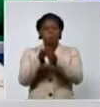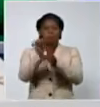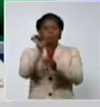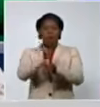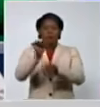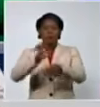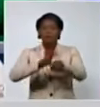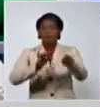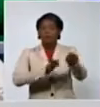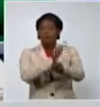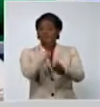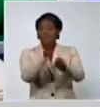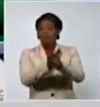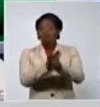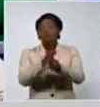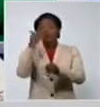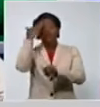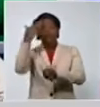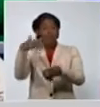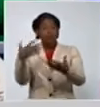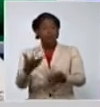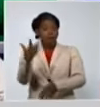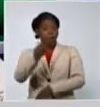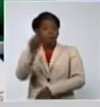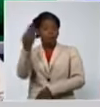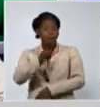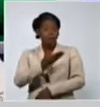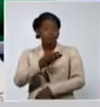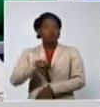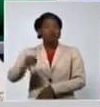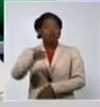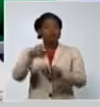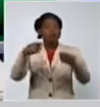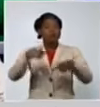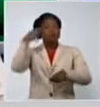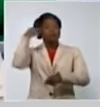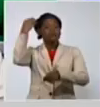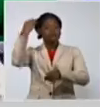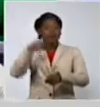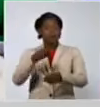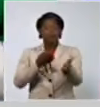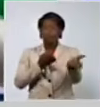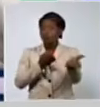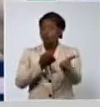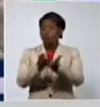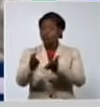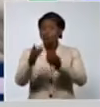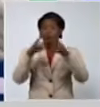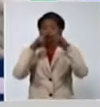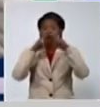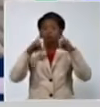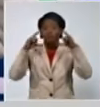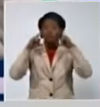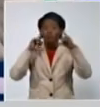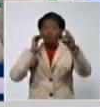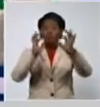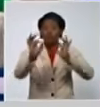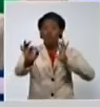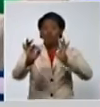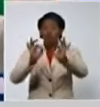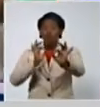vacuna cubana, pues realmente de todas formas el riesgo se va a mantener hasta que se logren